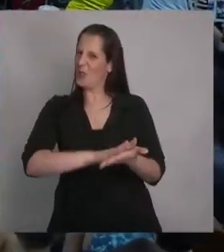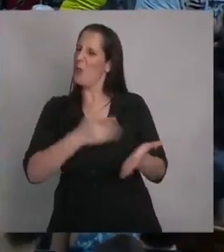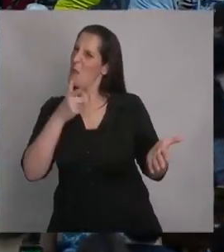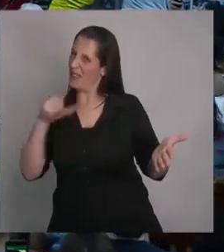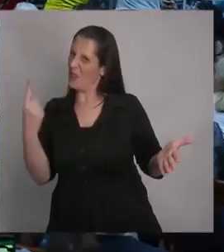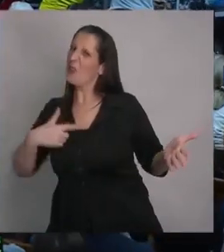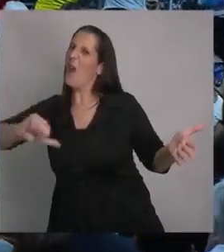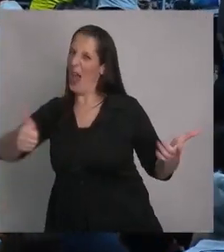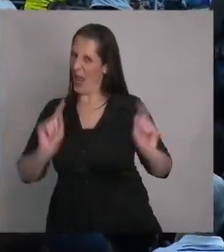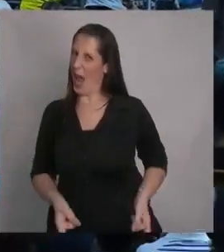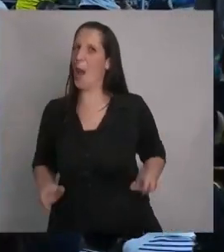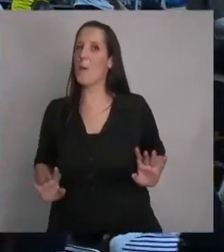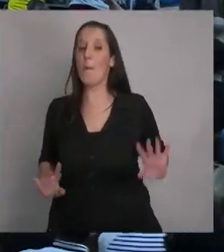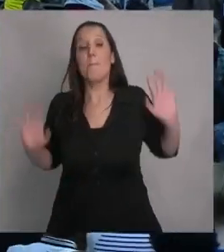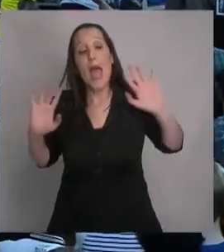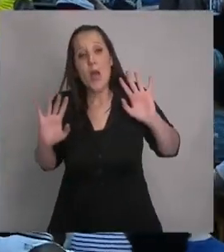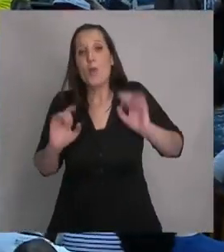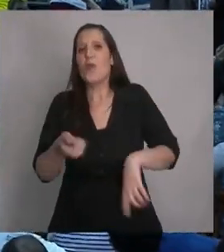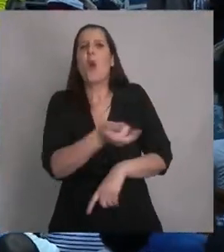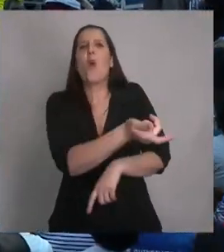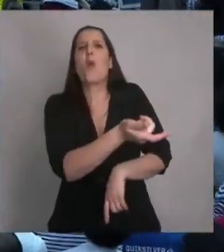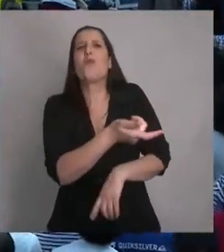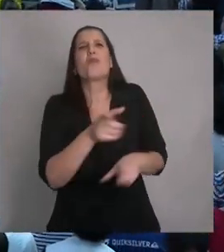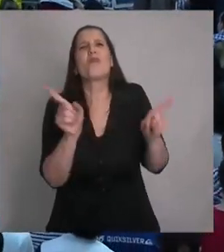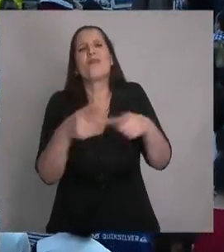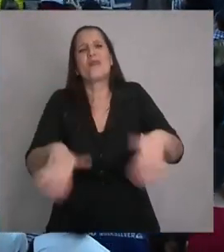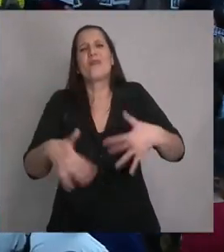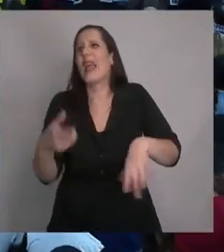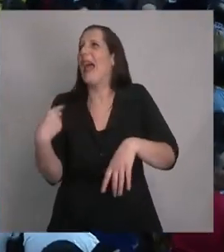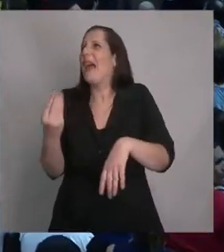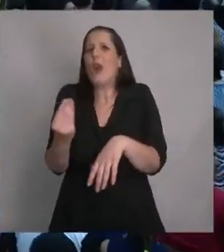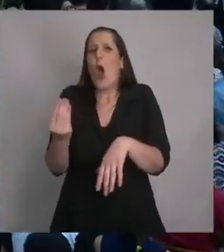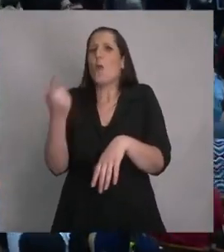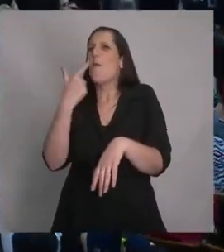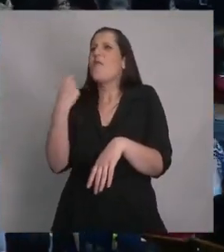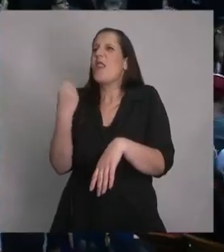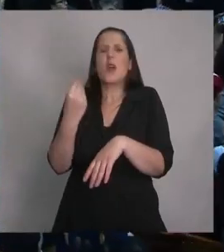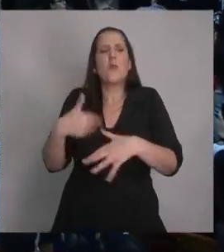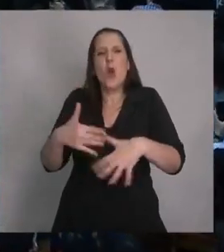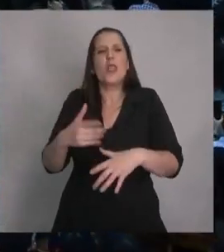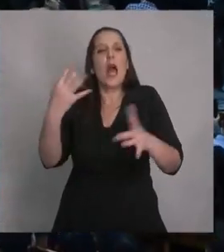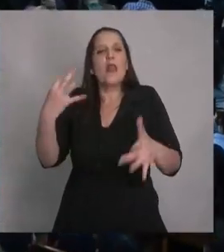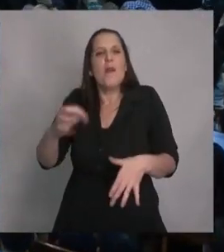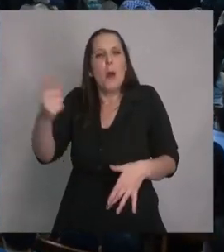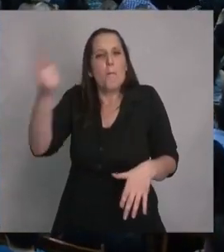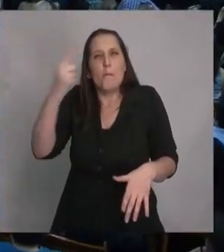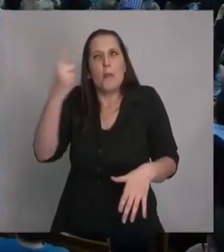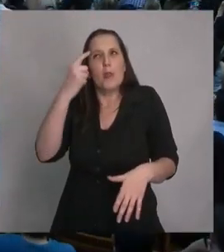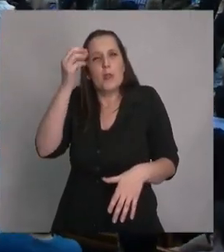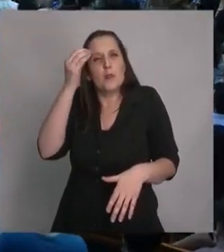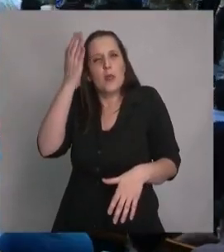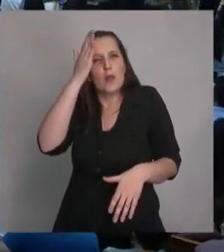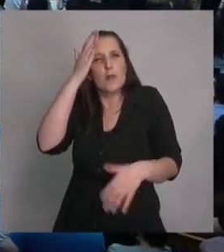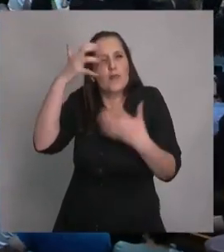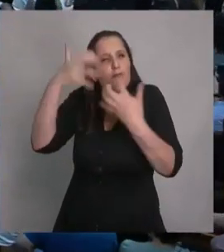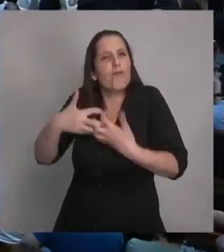Pero no tanto el recuento de lo vivido mágicamente, sino la reflexión sobre eso. ¿Qué fue lo